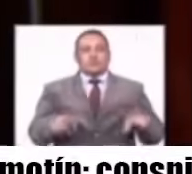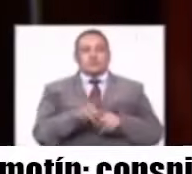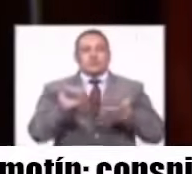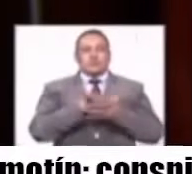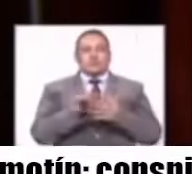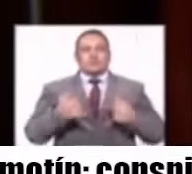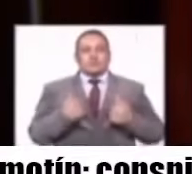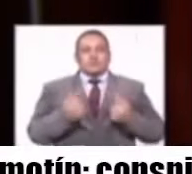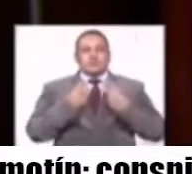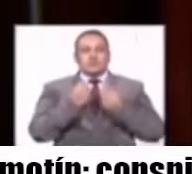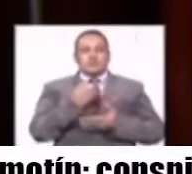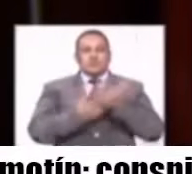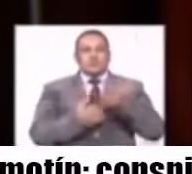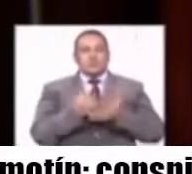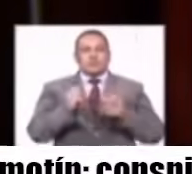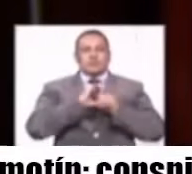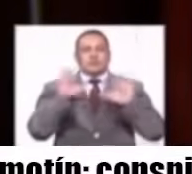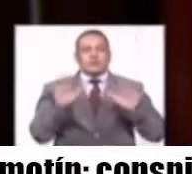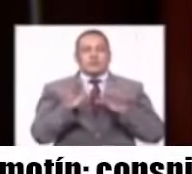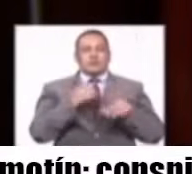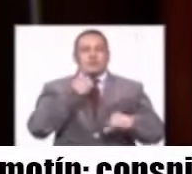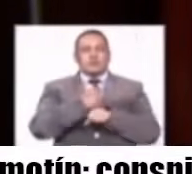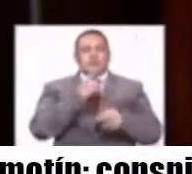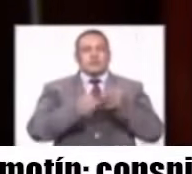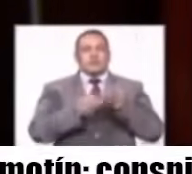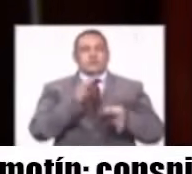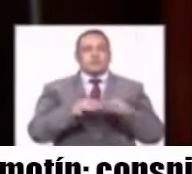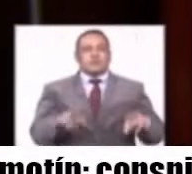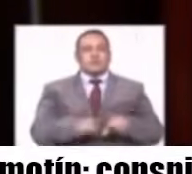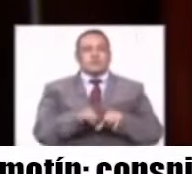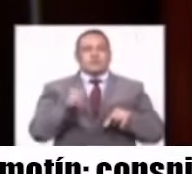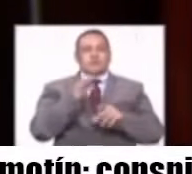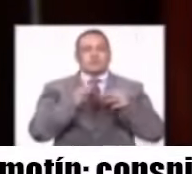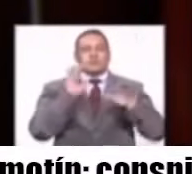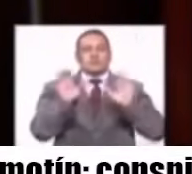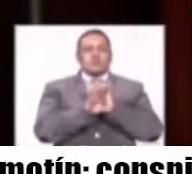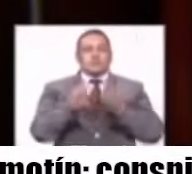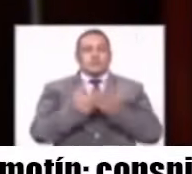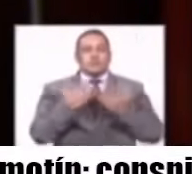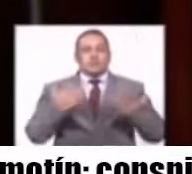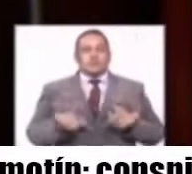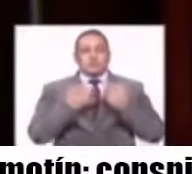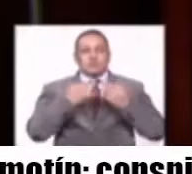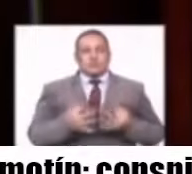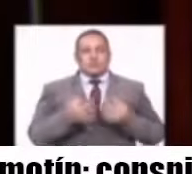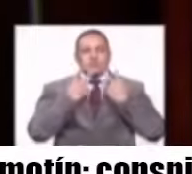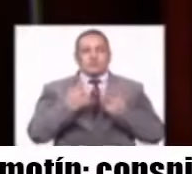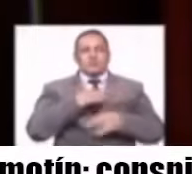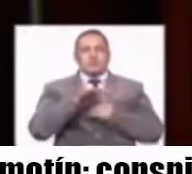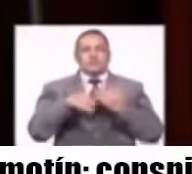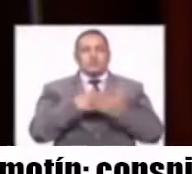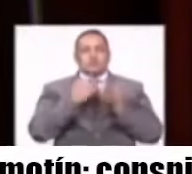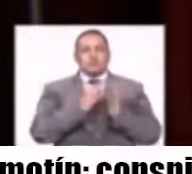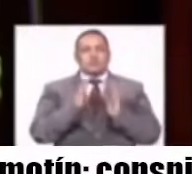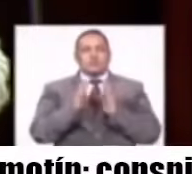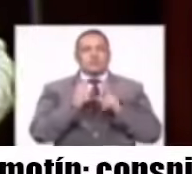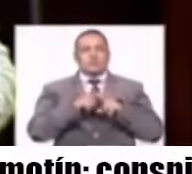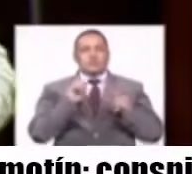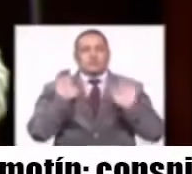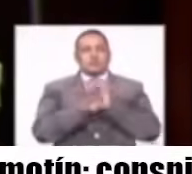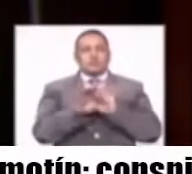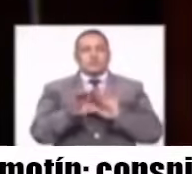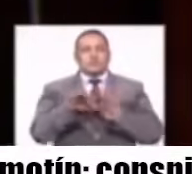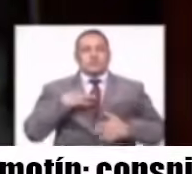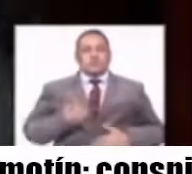tienen el informe en la mano, debaten sobre eso y la subcomisión cumple escrupulosamente todos los procedimientos, señor